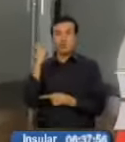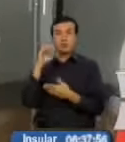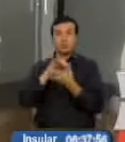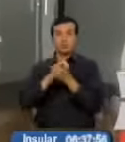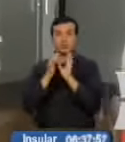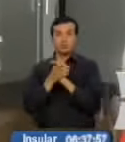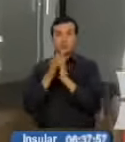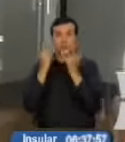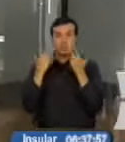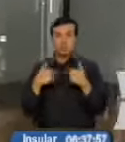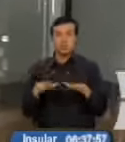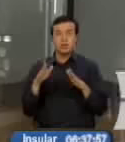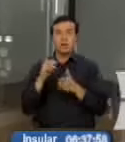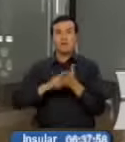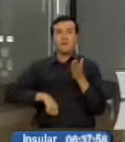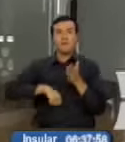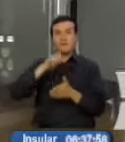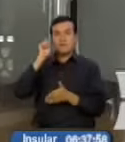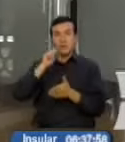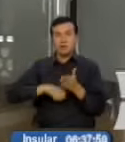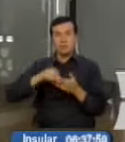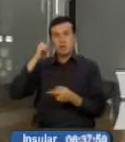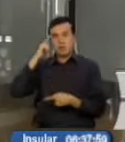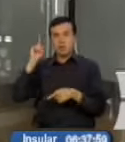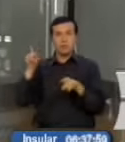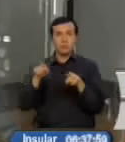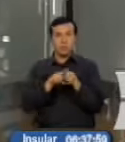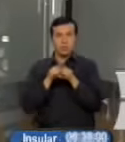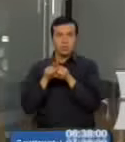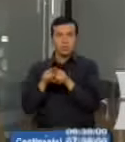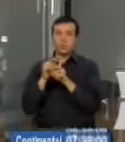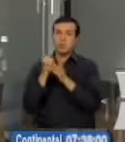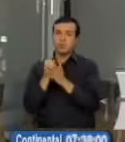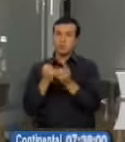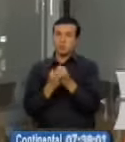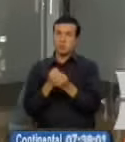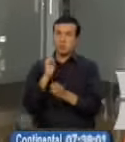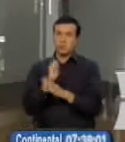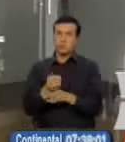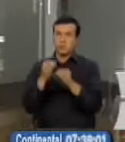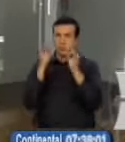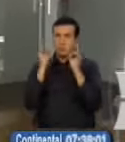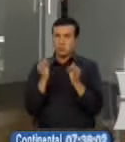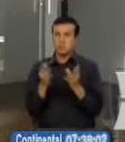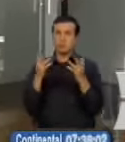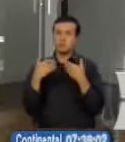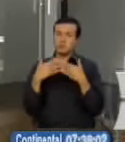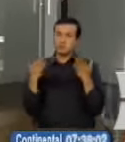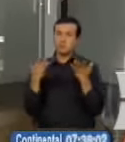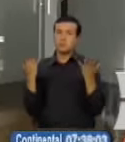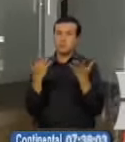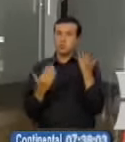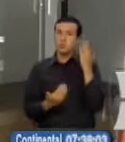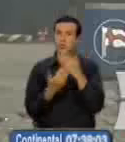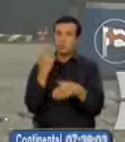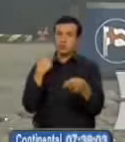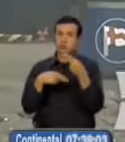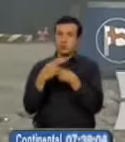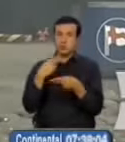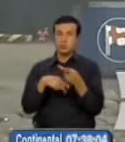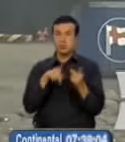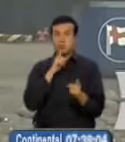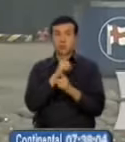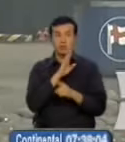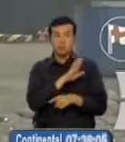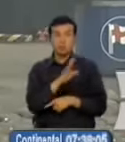noviembre tendríamos ya la firma de este acuerdo multipartes que beneficia al Ecuador, que nos abre la posibilidad de nuevos mercados. De ahí se